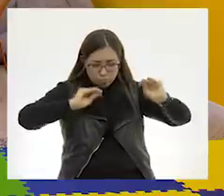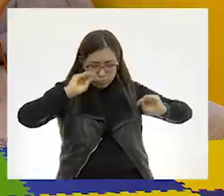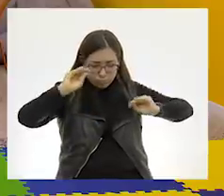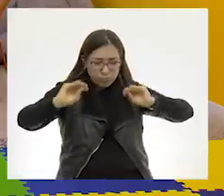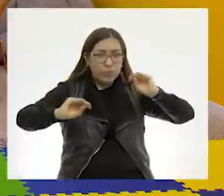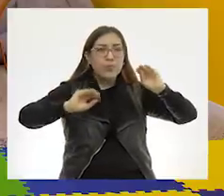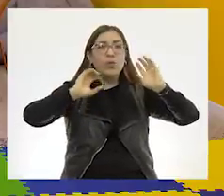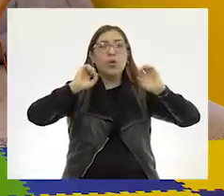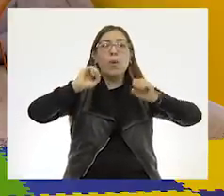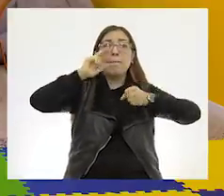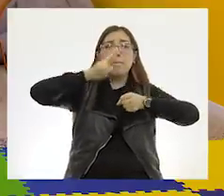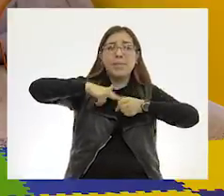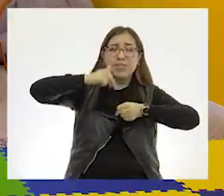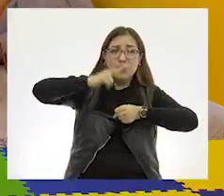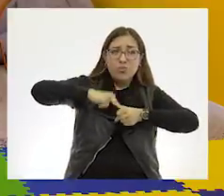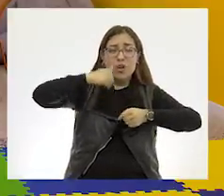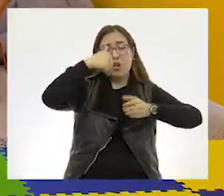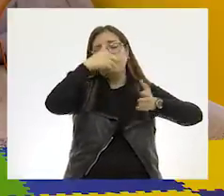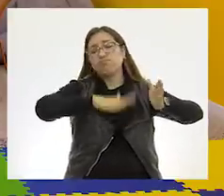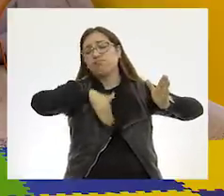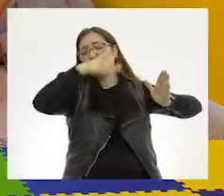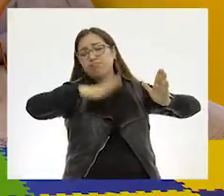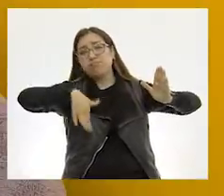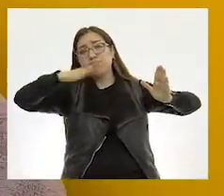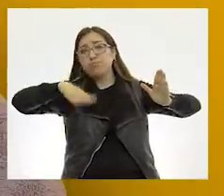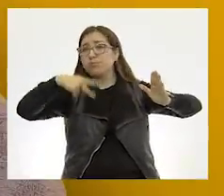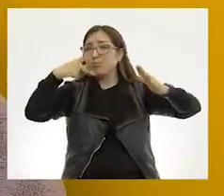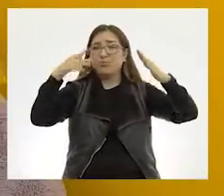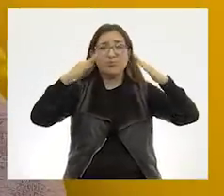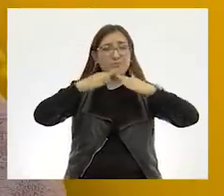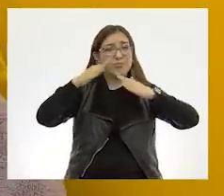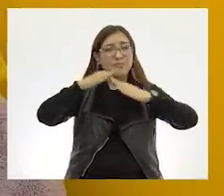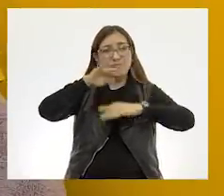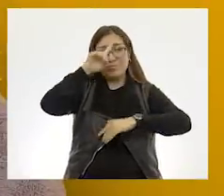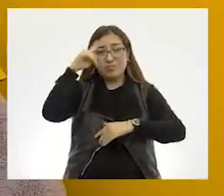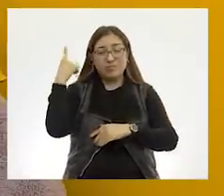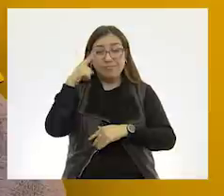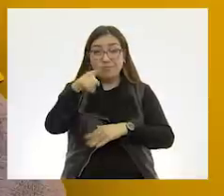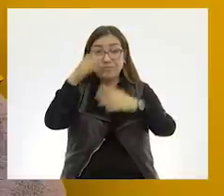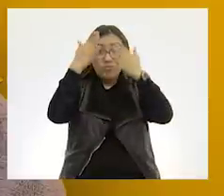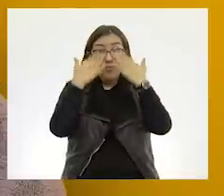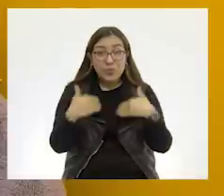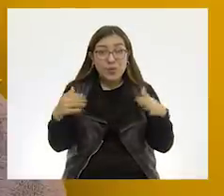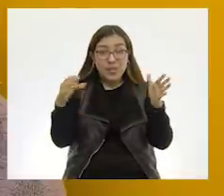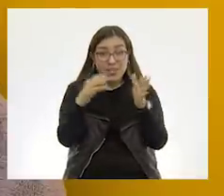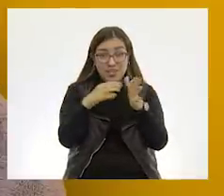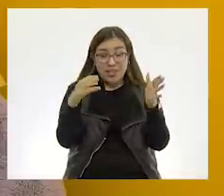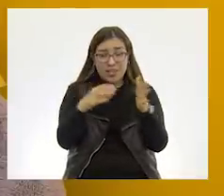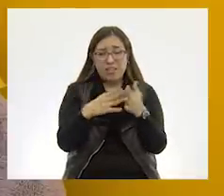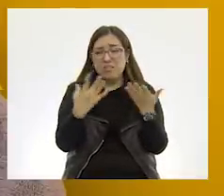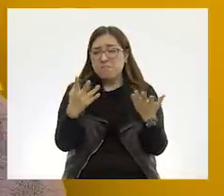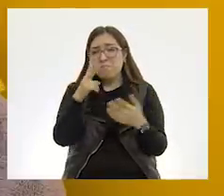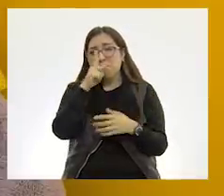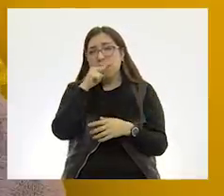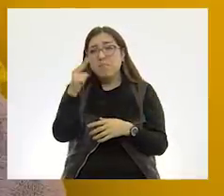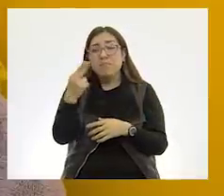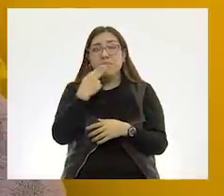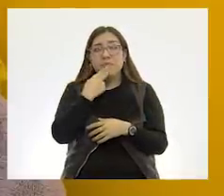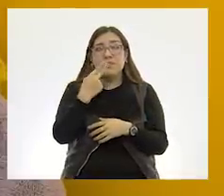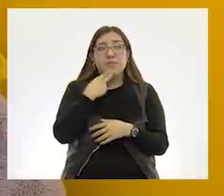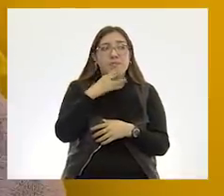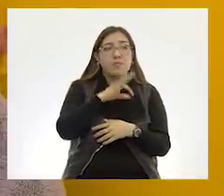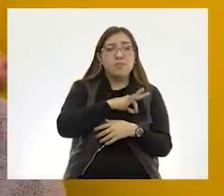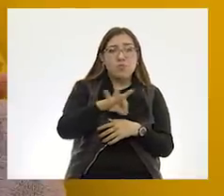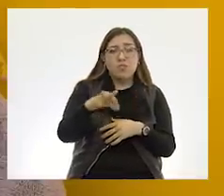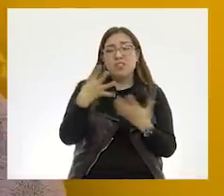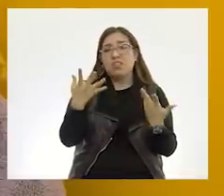usar pintura de la que tengas en casa. En fin, es muy sencillo. Y si no tienes una caja grande de cartón en casa, también lo puedes hacer con